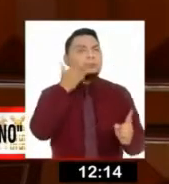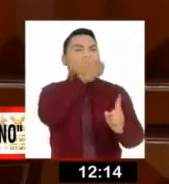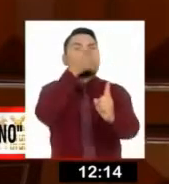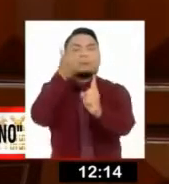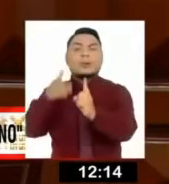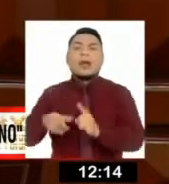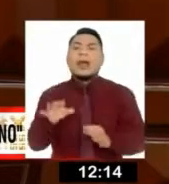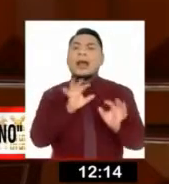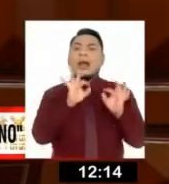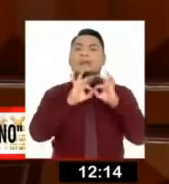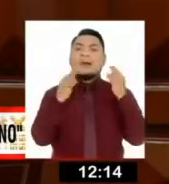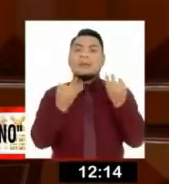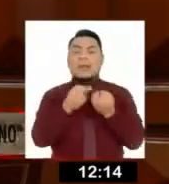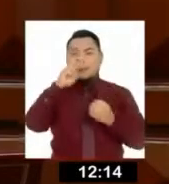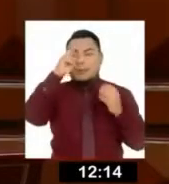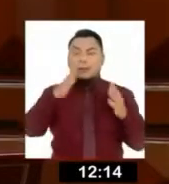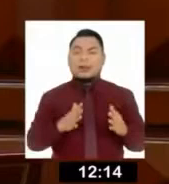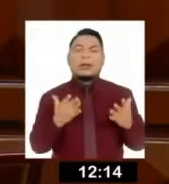ninguna familia peruana